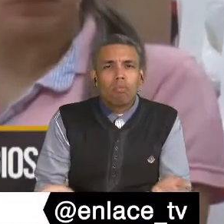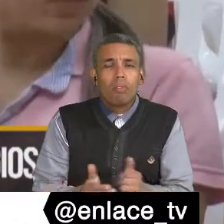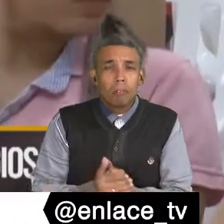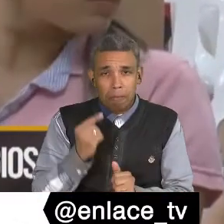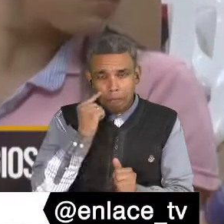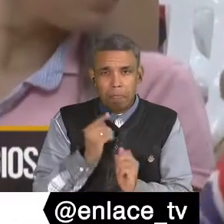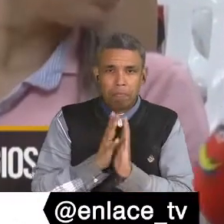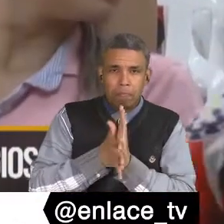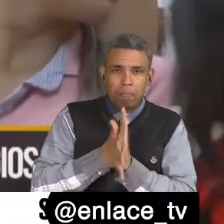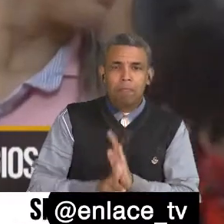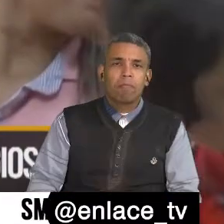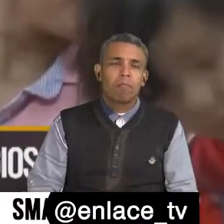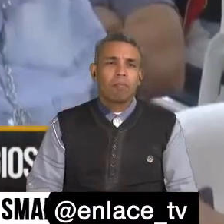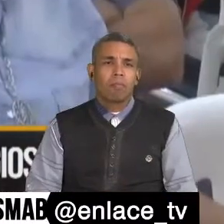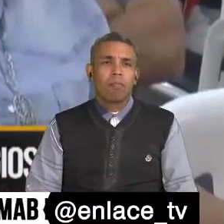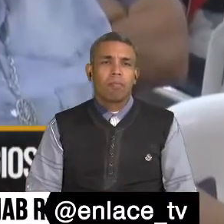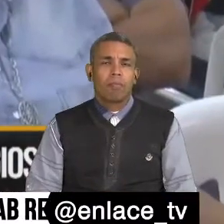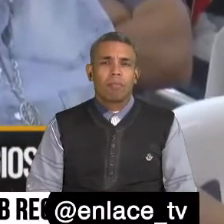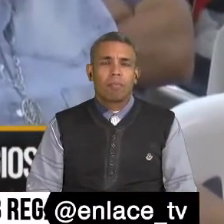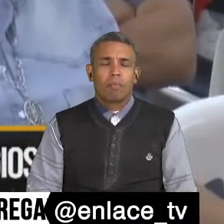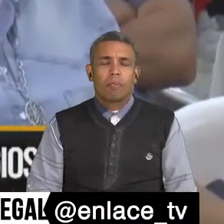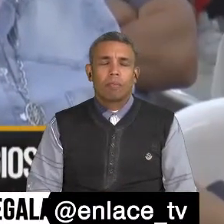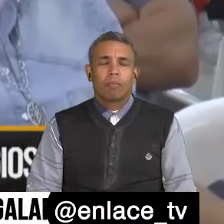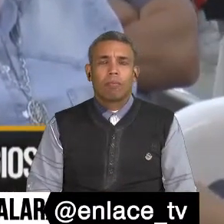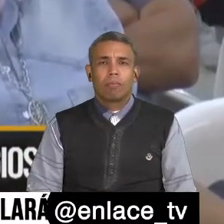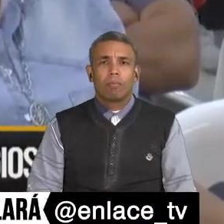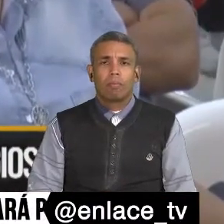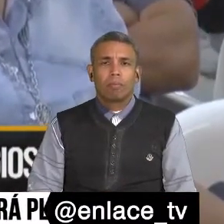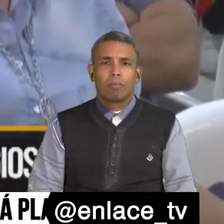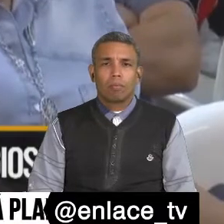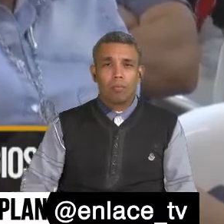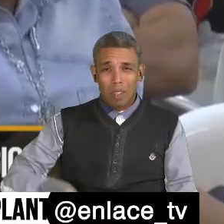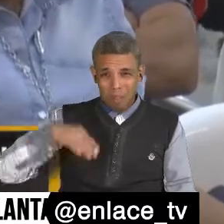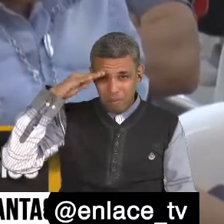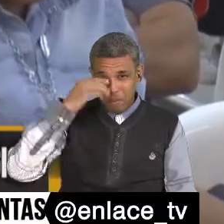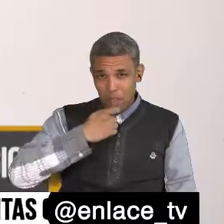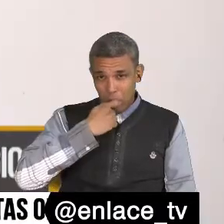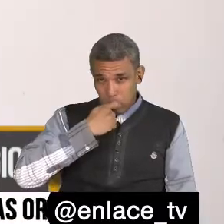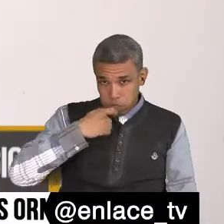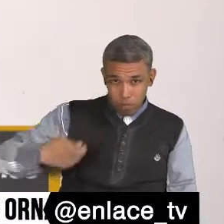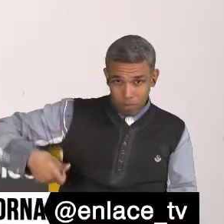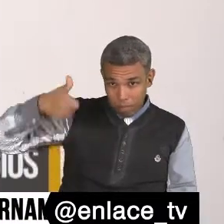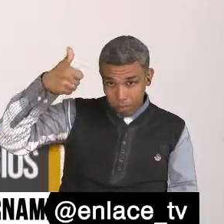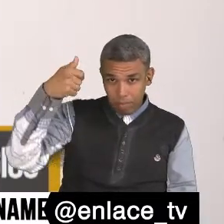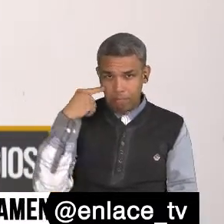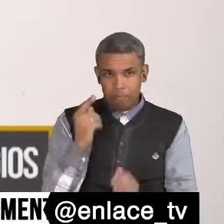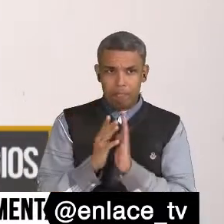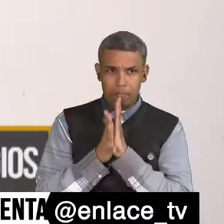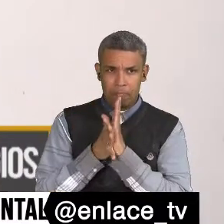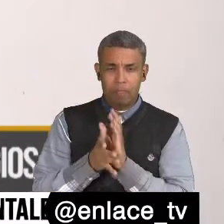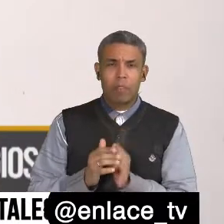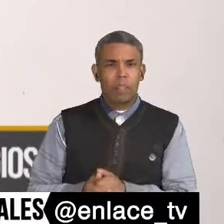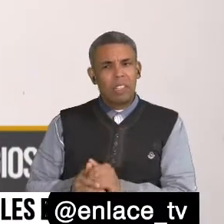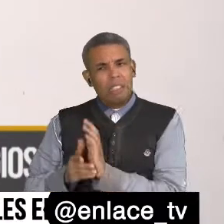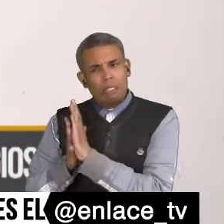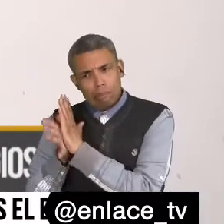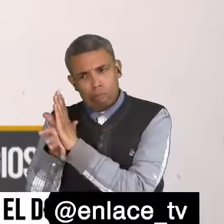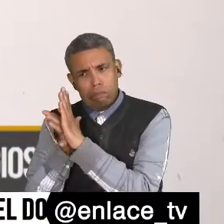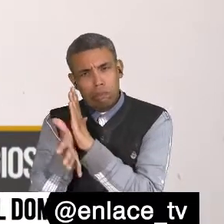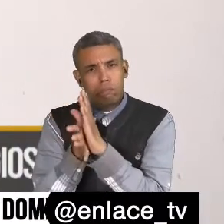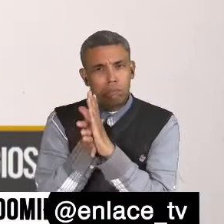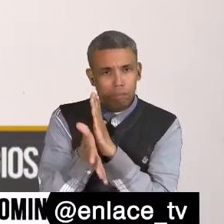educativos del municipio. Así lo ha dado a conocer el comandante de tránsito de Barranca Bermeja. y le estamos dando capacitación a, aparte